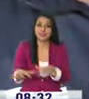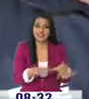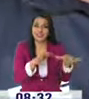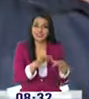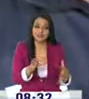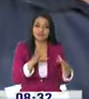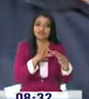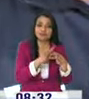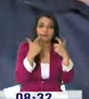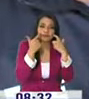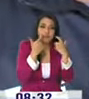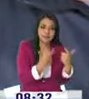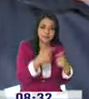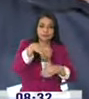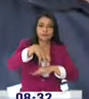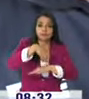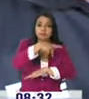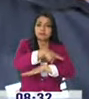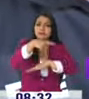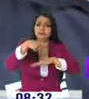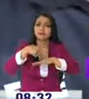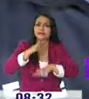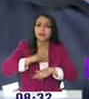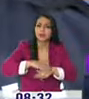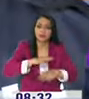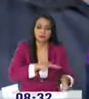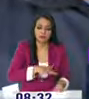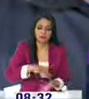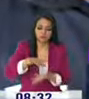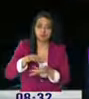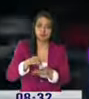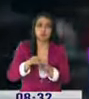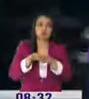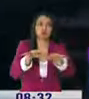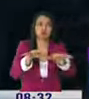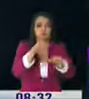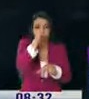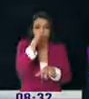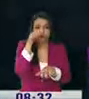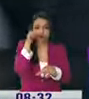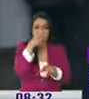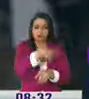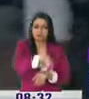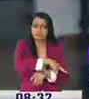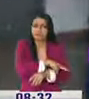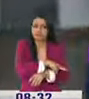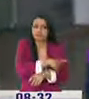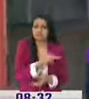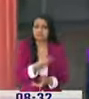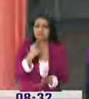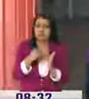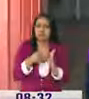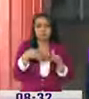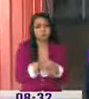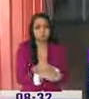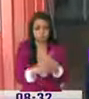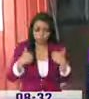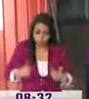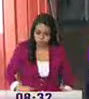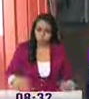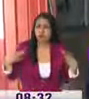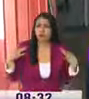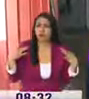Pichincha de un presunto hecho de tráfico de sustancias de estupefacientes. Los sospechosos nunca se imaginaron que quienes ingresaban vestidos de civil